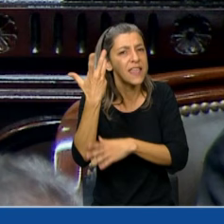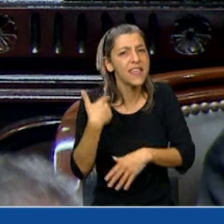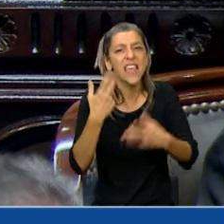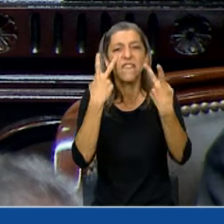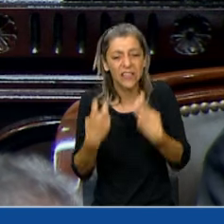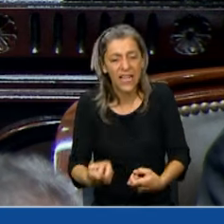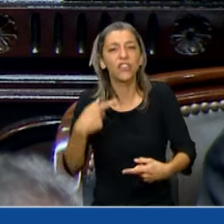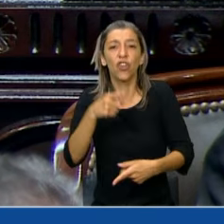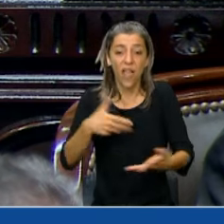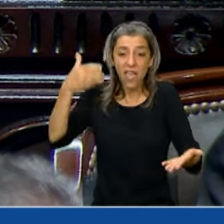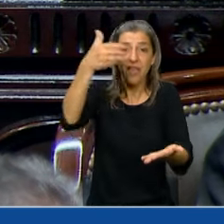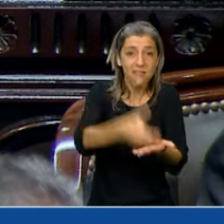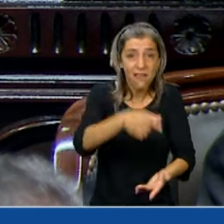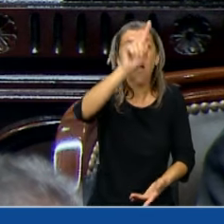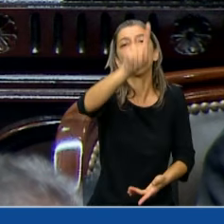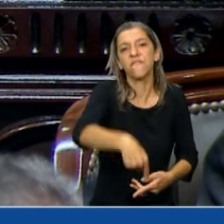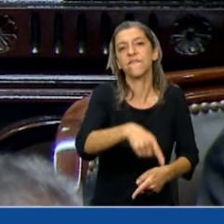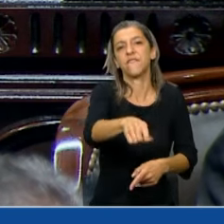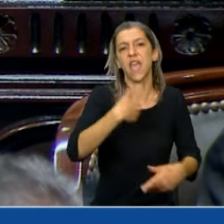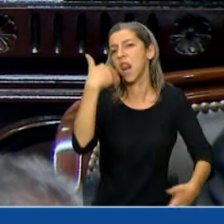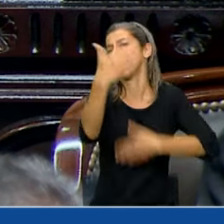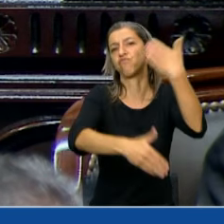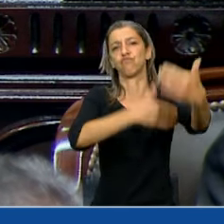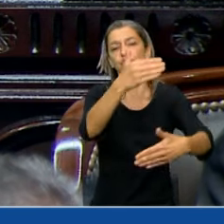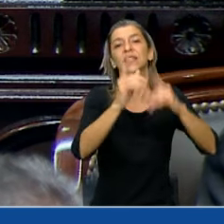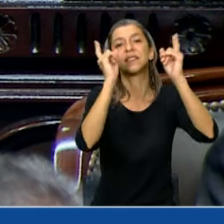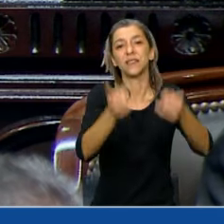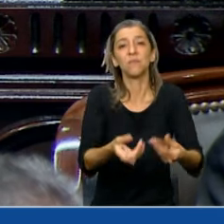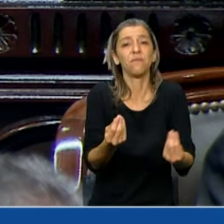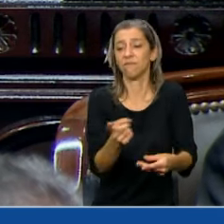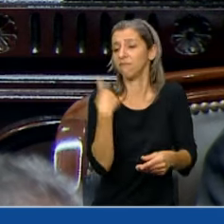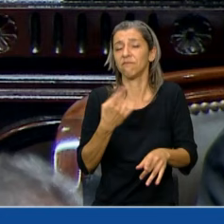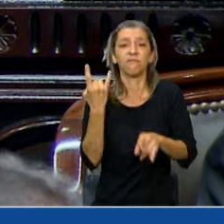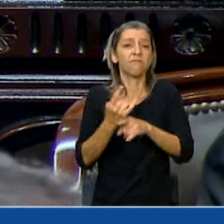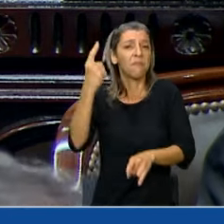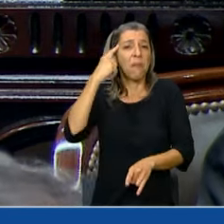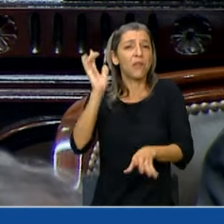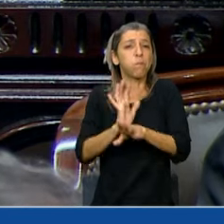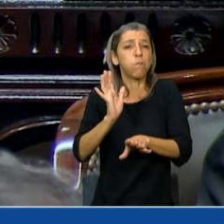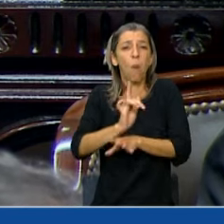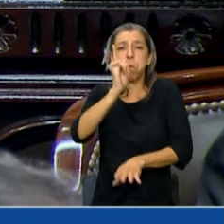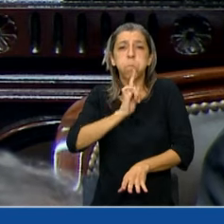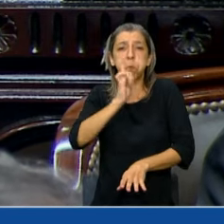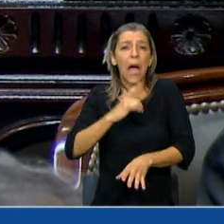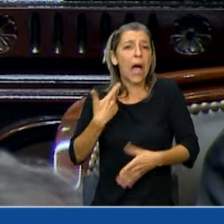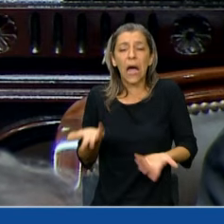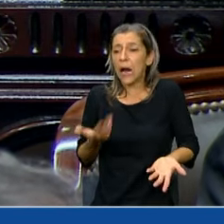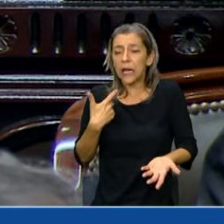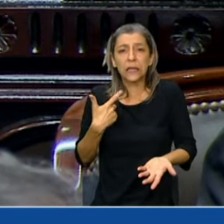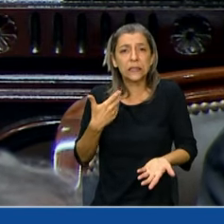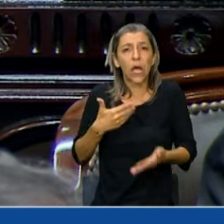paradigma nos va a cambiar de atraso que tenemos Este cambio de mentalidad colectiva que